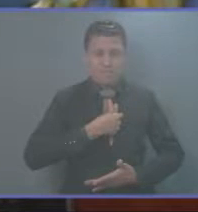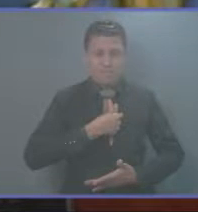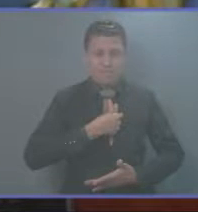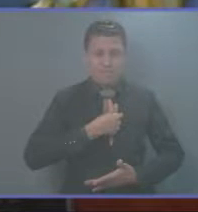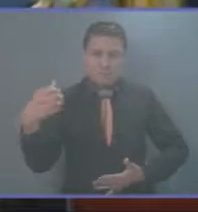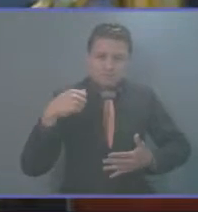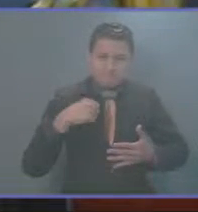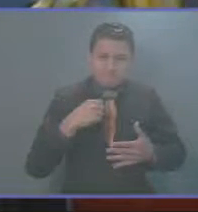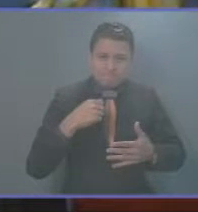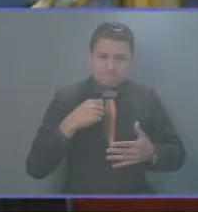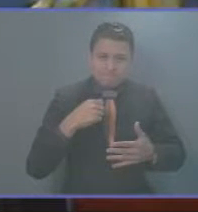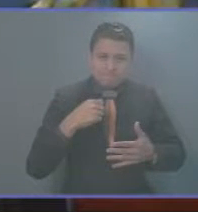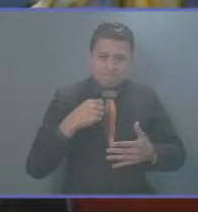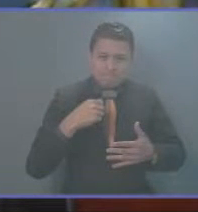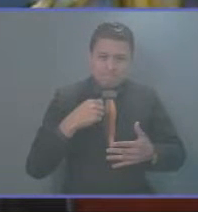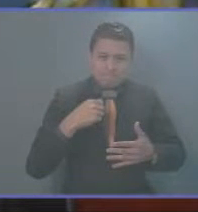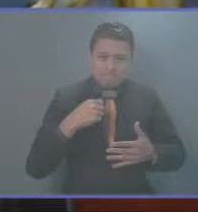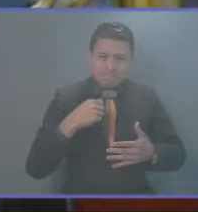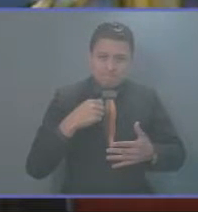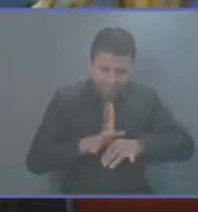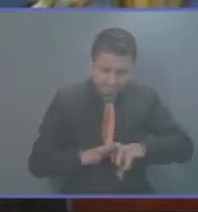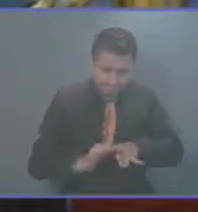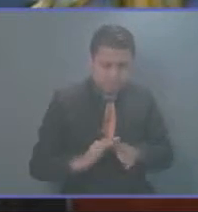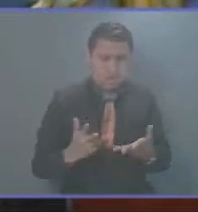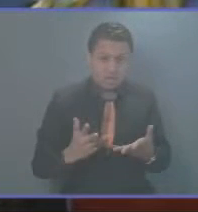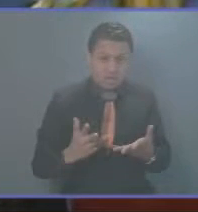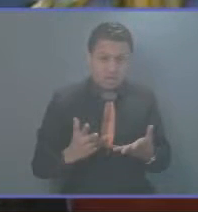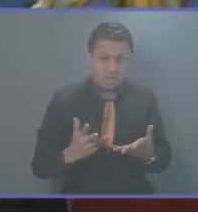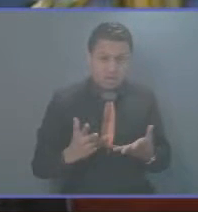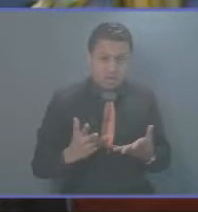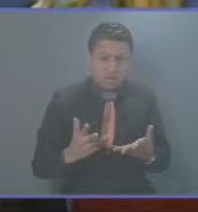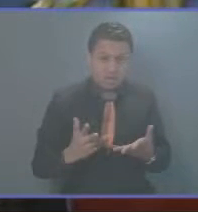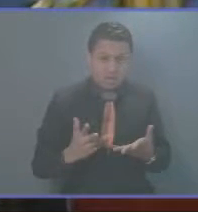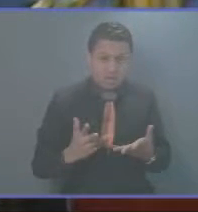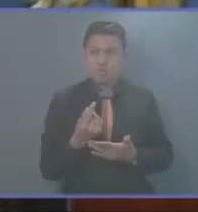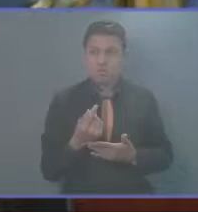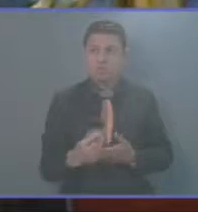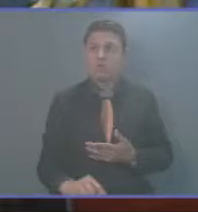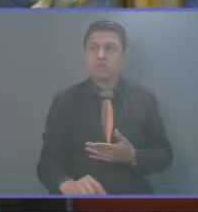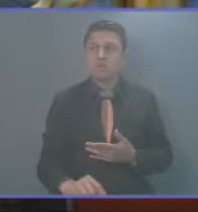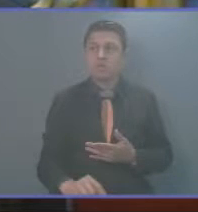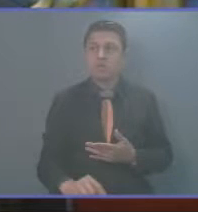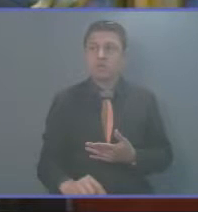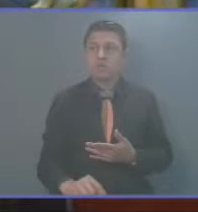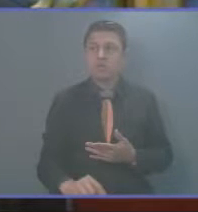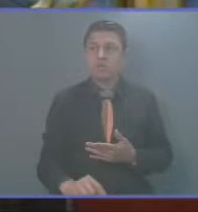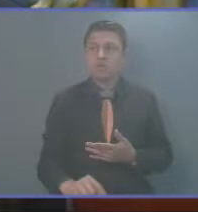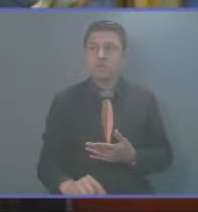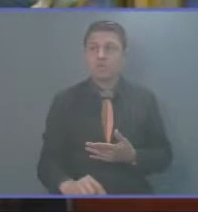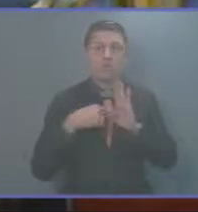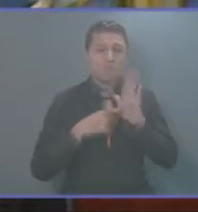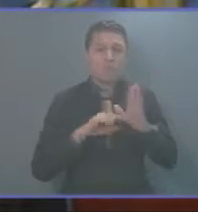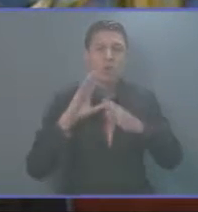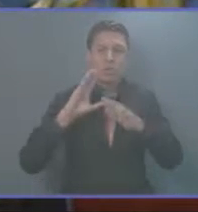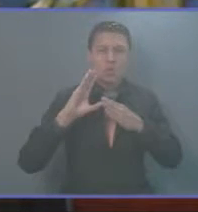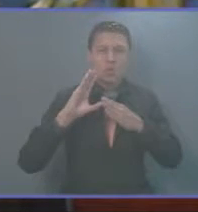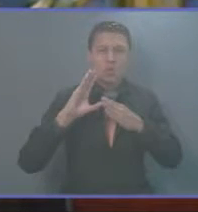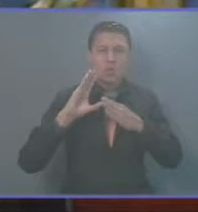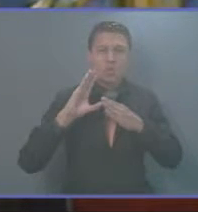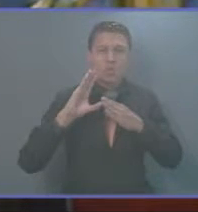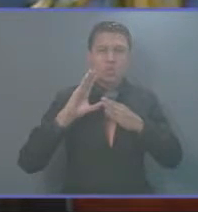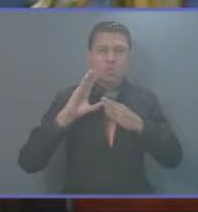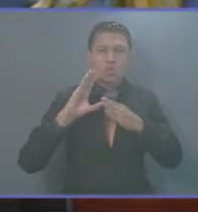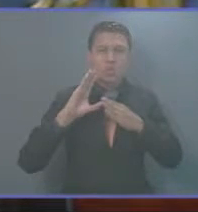artes plásticas. Son la economía naranja. Son aquella que refleja la cultura,